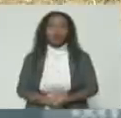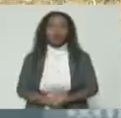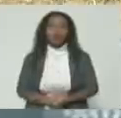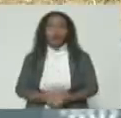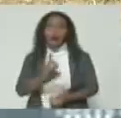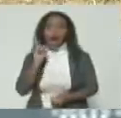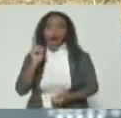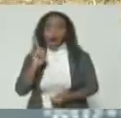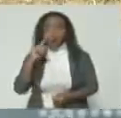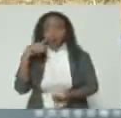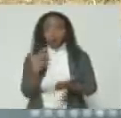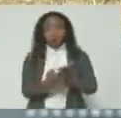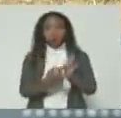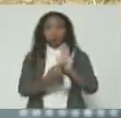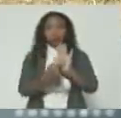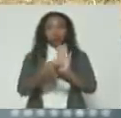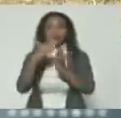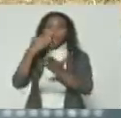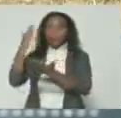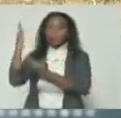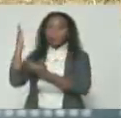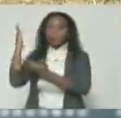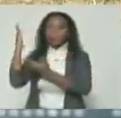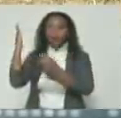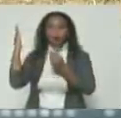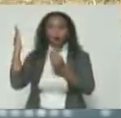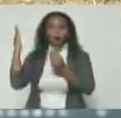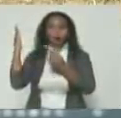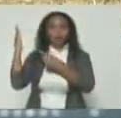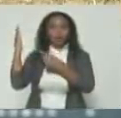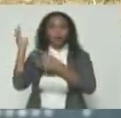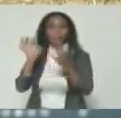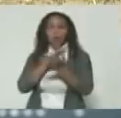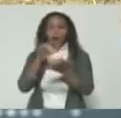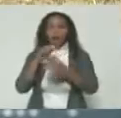Ahí muestra un botón. Pero ¿cómo me enteré yo de los problemas